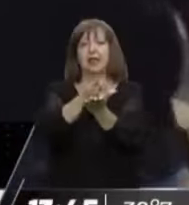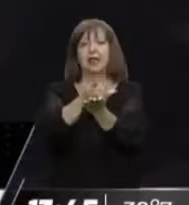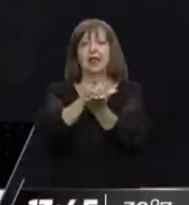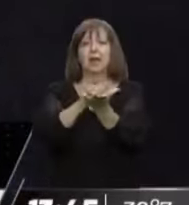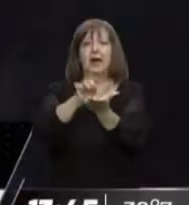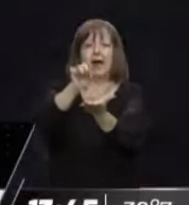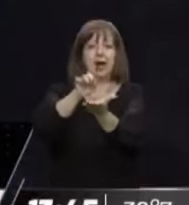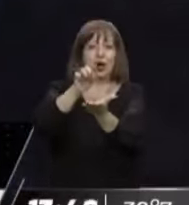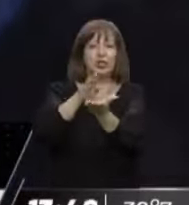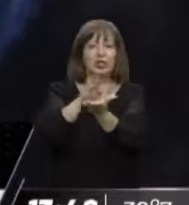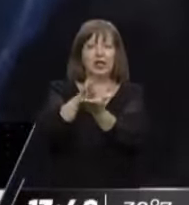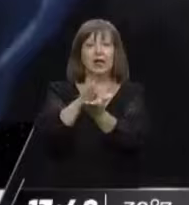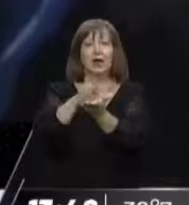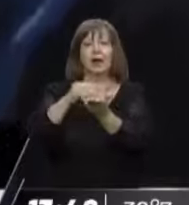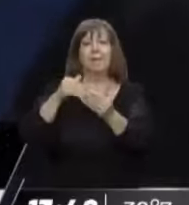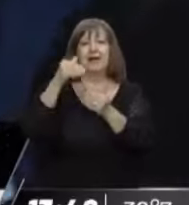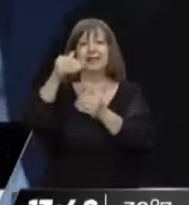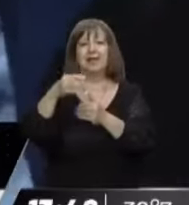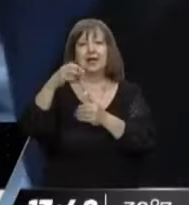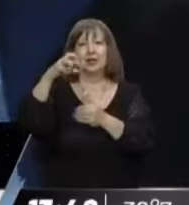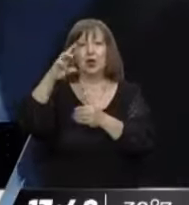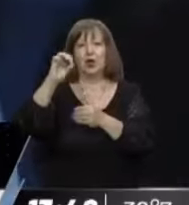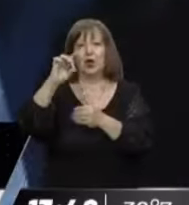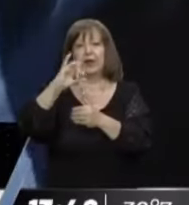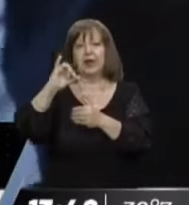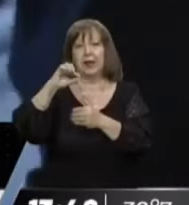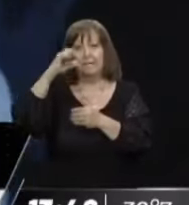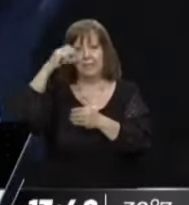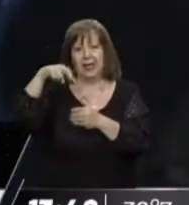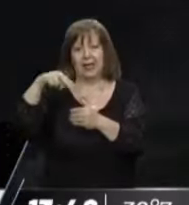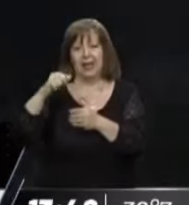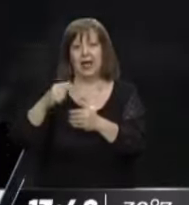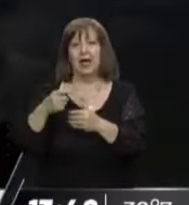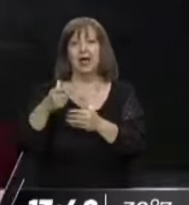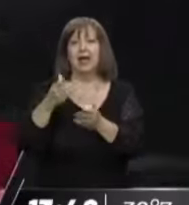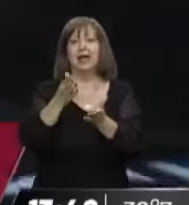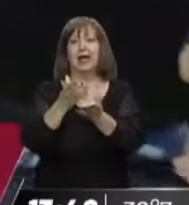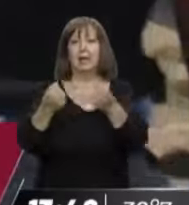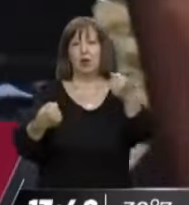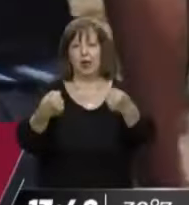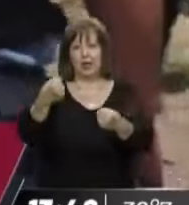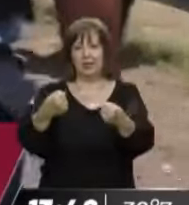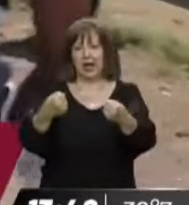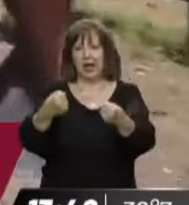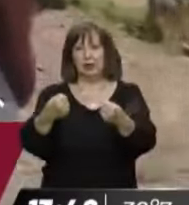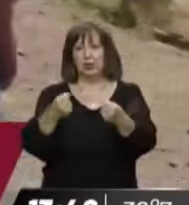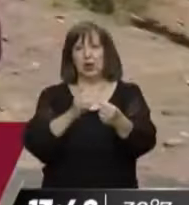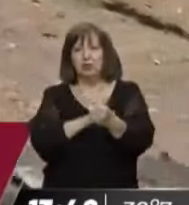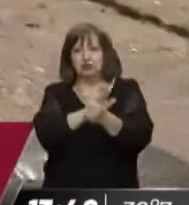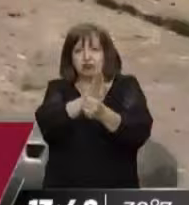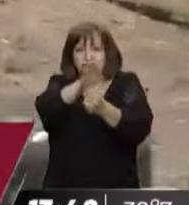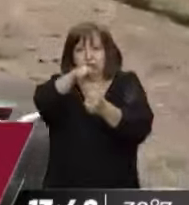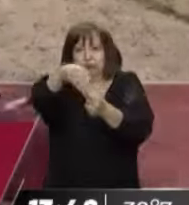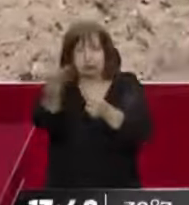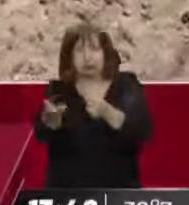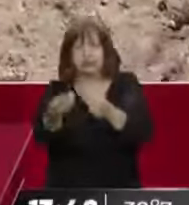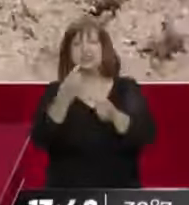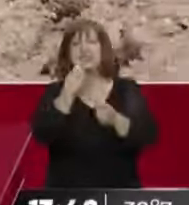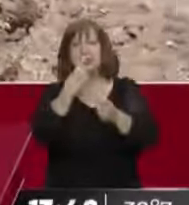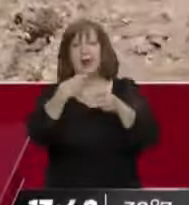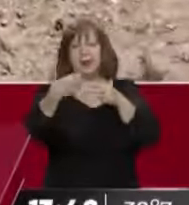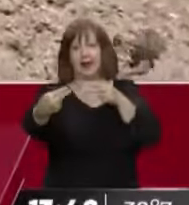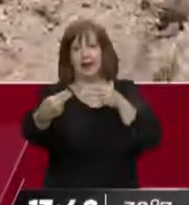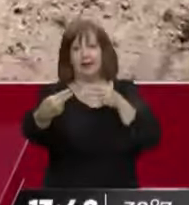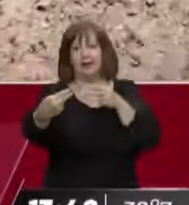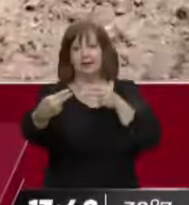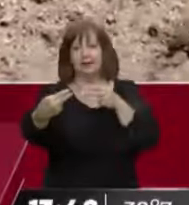hacia el norte pasando Rodríguez Peña. Bien. Sí, la camioneta quedó en el medio, asaltado los guardarray, y quedó en el medio, pero